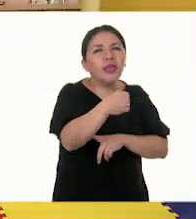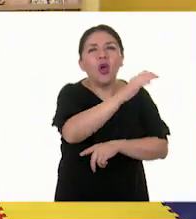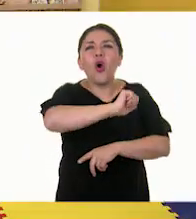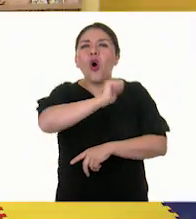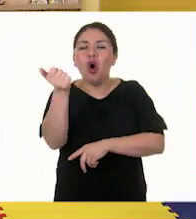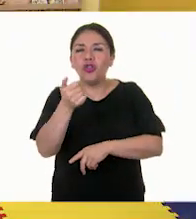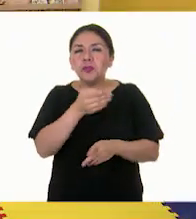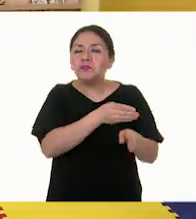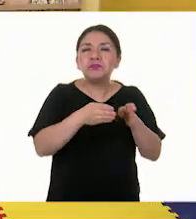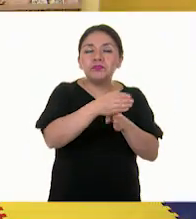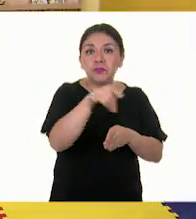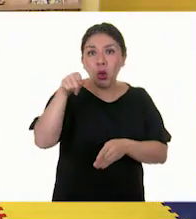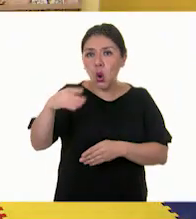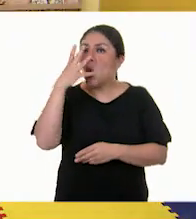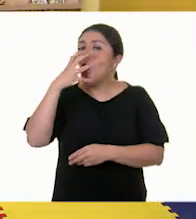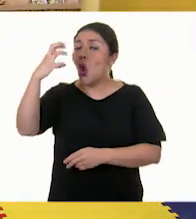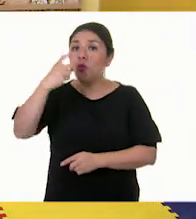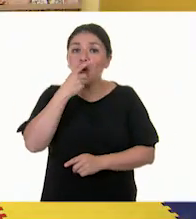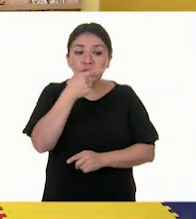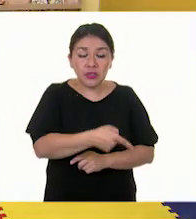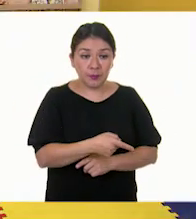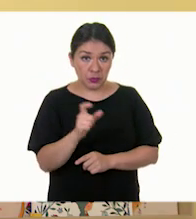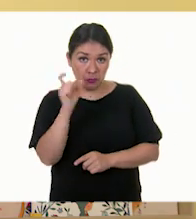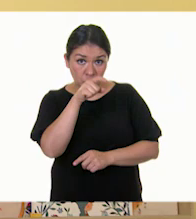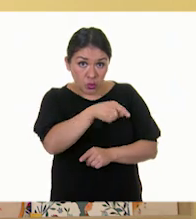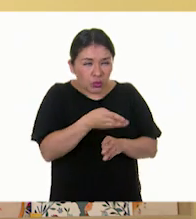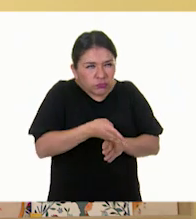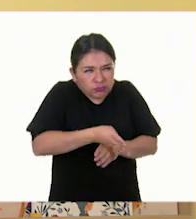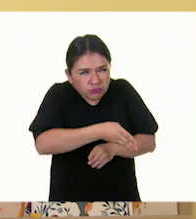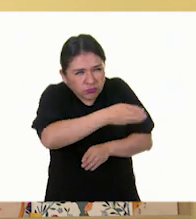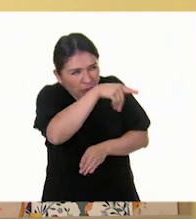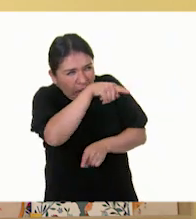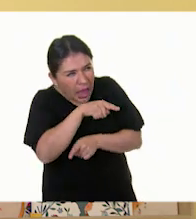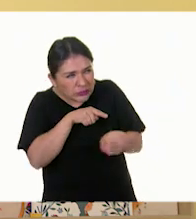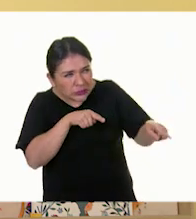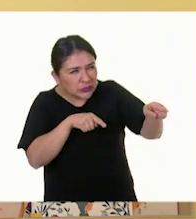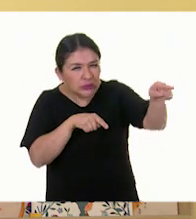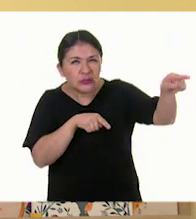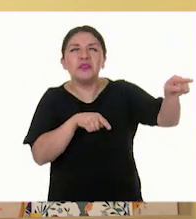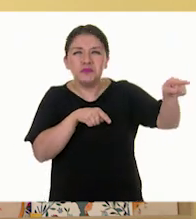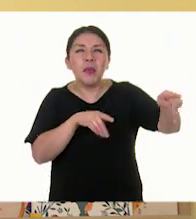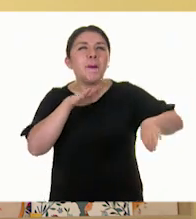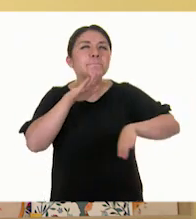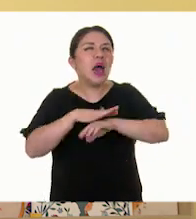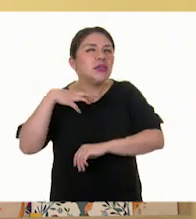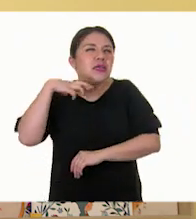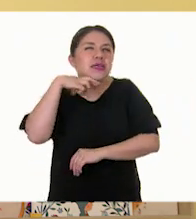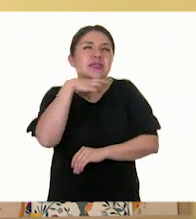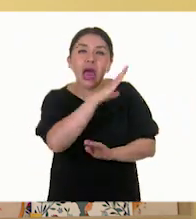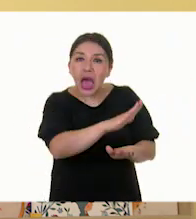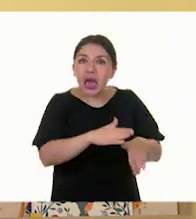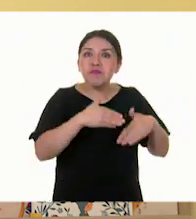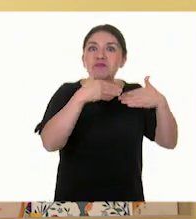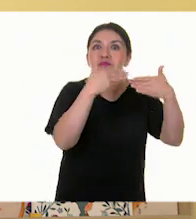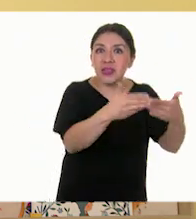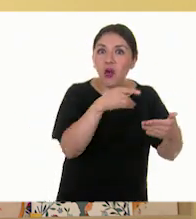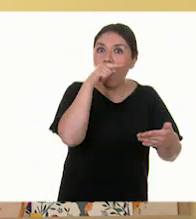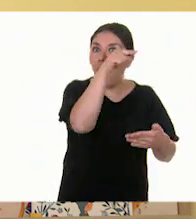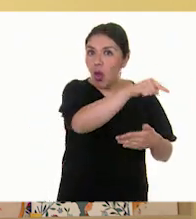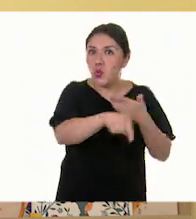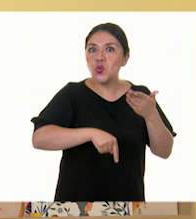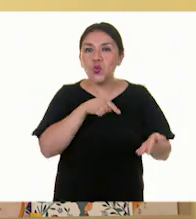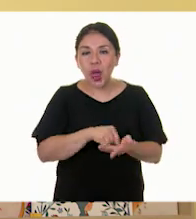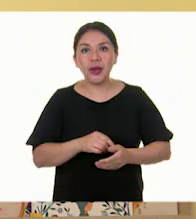camino. El lobo le dijo: si te vas por ese camino, más pronto llegarás a tu